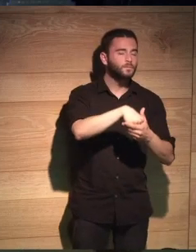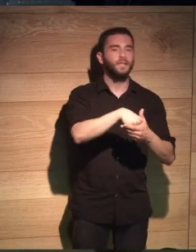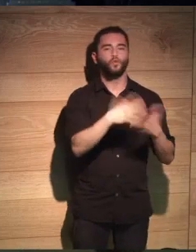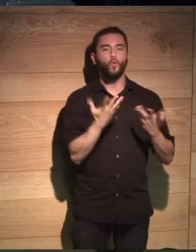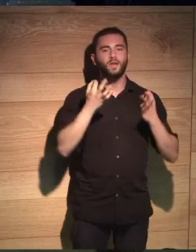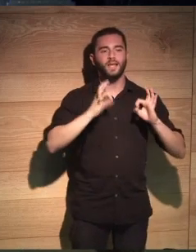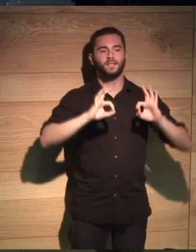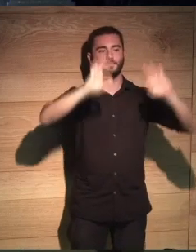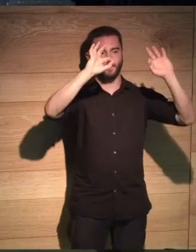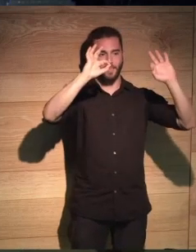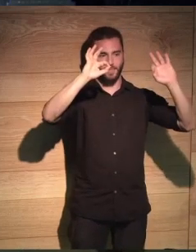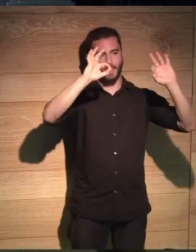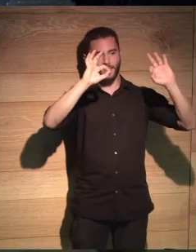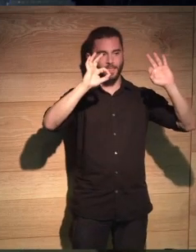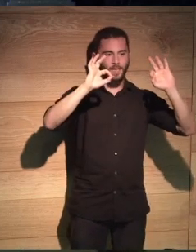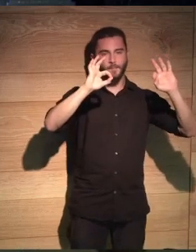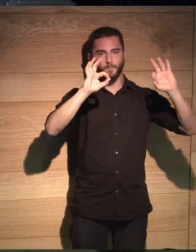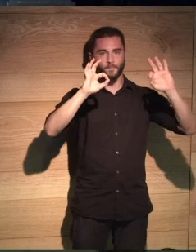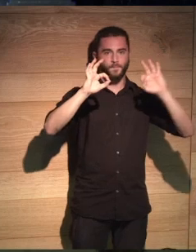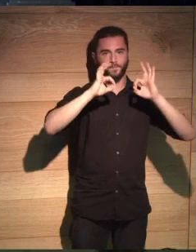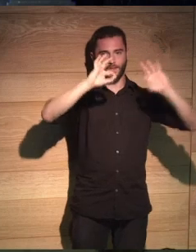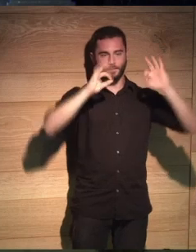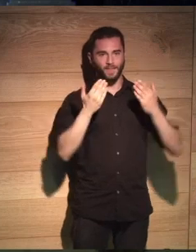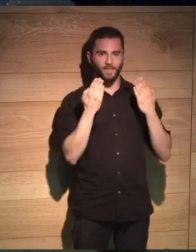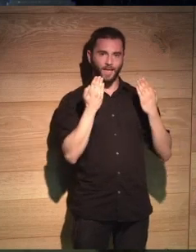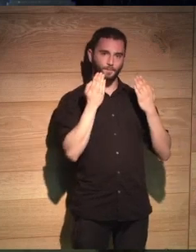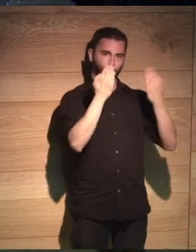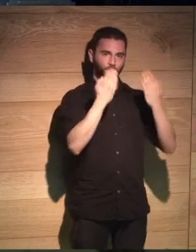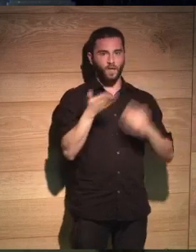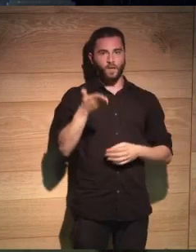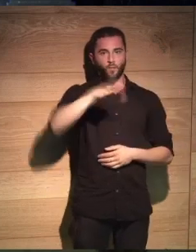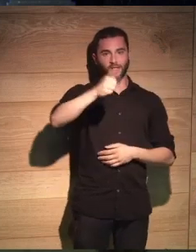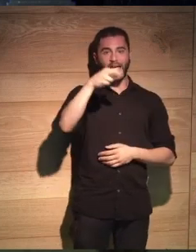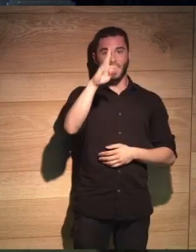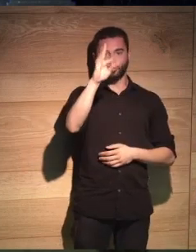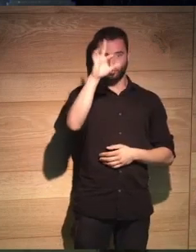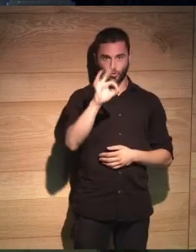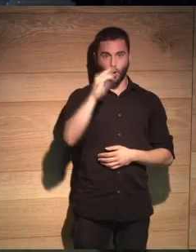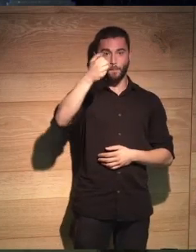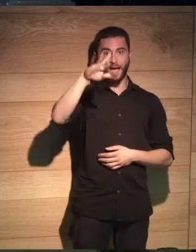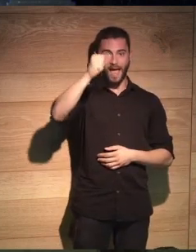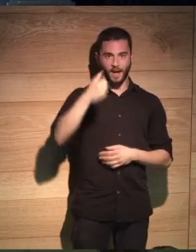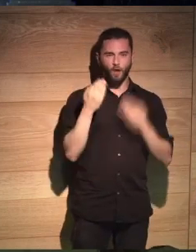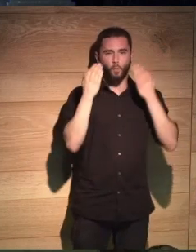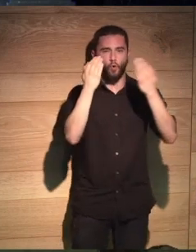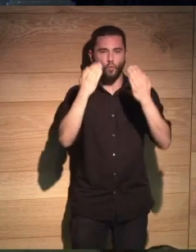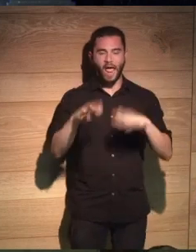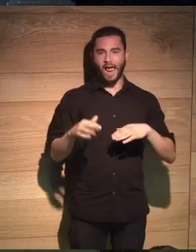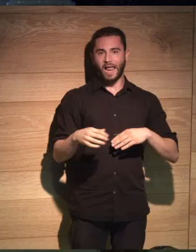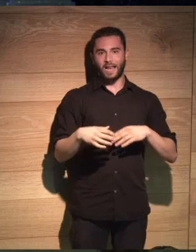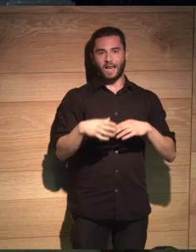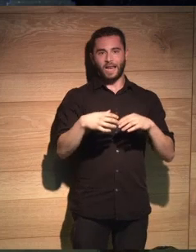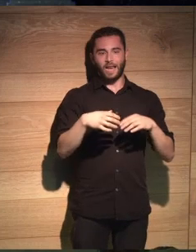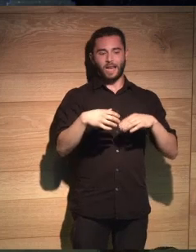esa especie de colecta para que honráramos la muerte de Arturo Barea allí con una lápida y